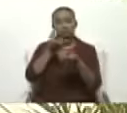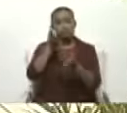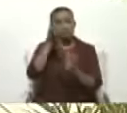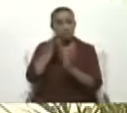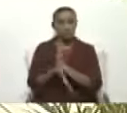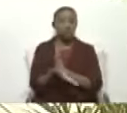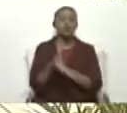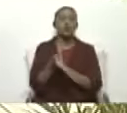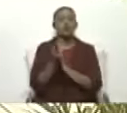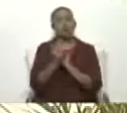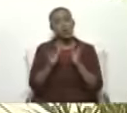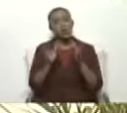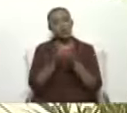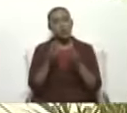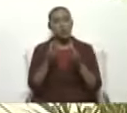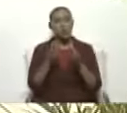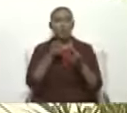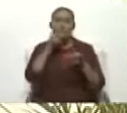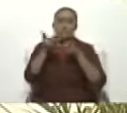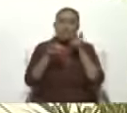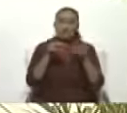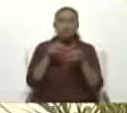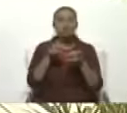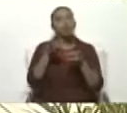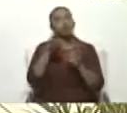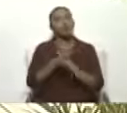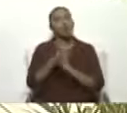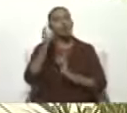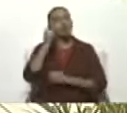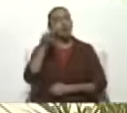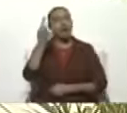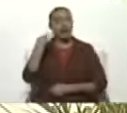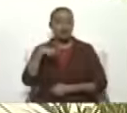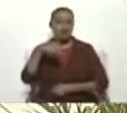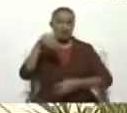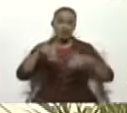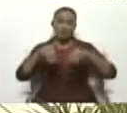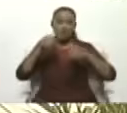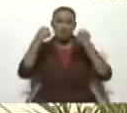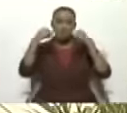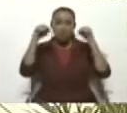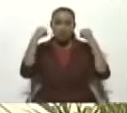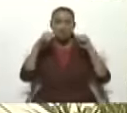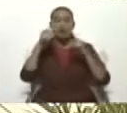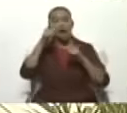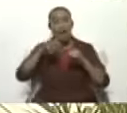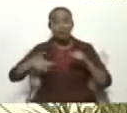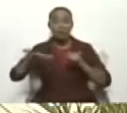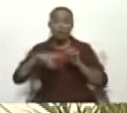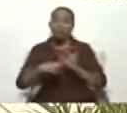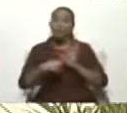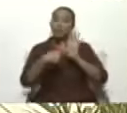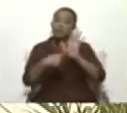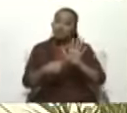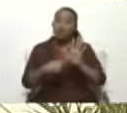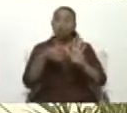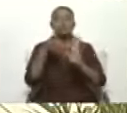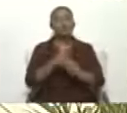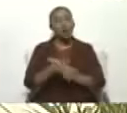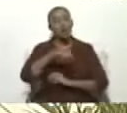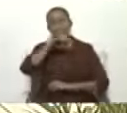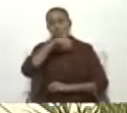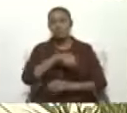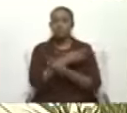de la organización política ante la realización de este simulacro electoral que se realizó el día de ayer, donde el pueblo demostró una vez más que Venezuela es amante de la democracia.